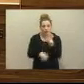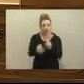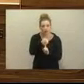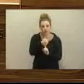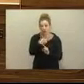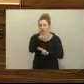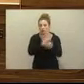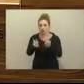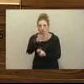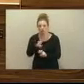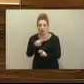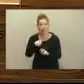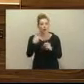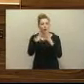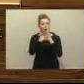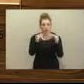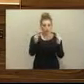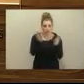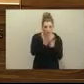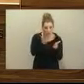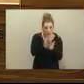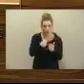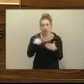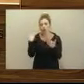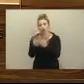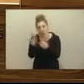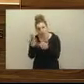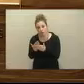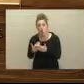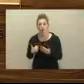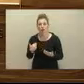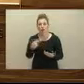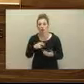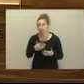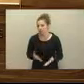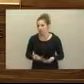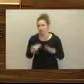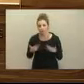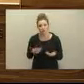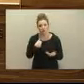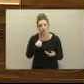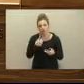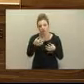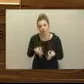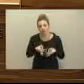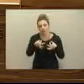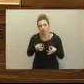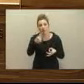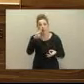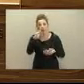estudio en la universidad, hago cursos, siempre moviéndome por donde sea,